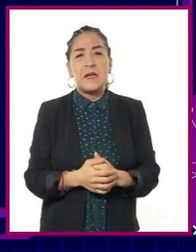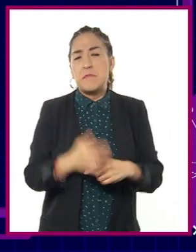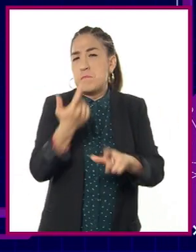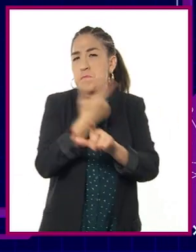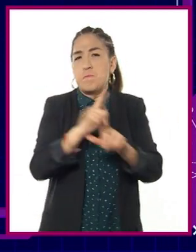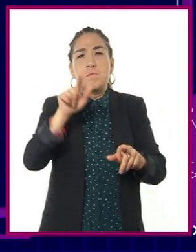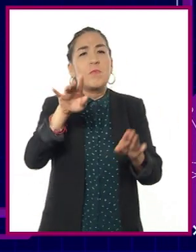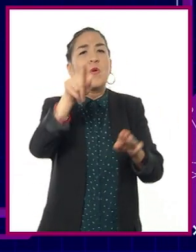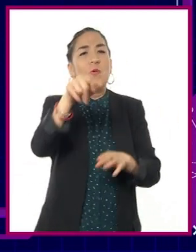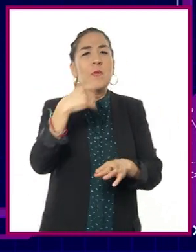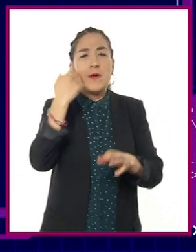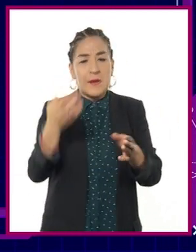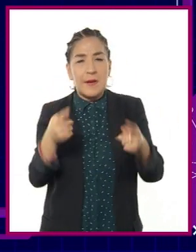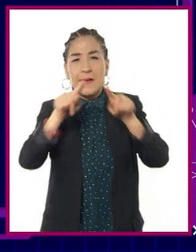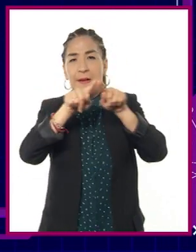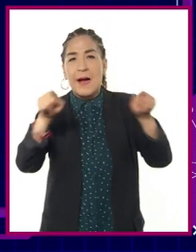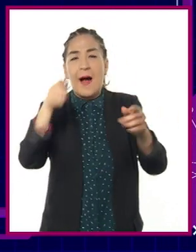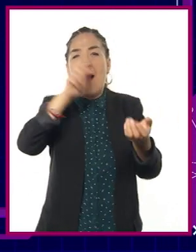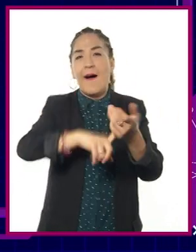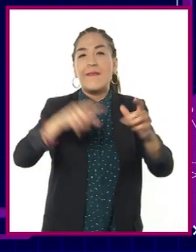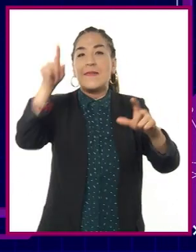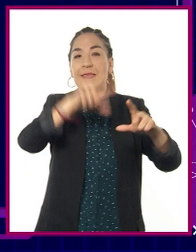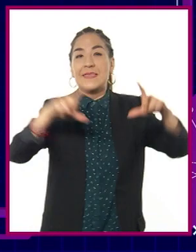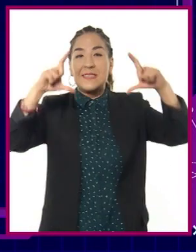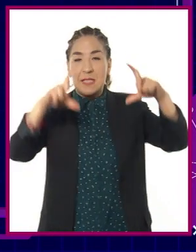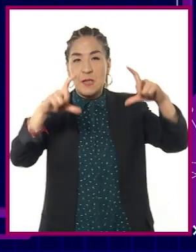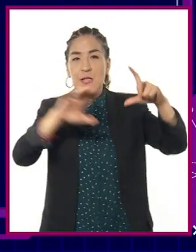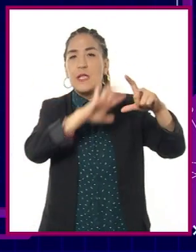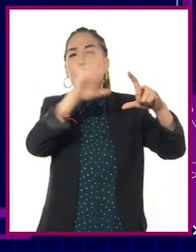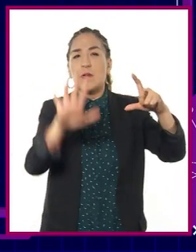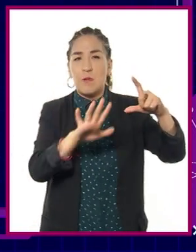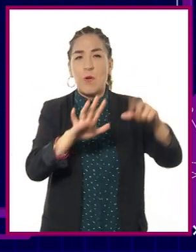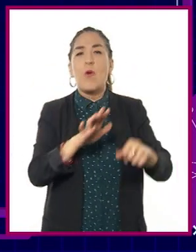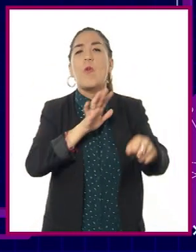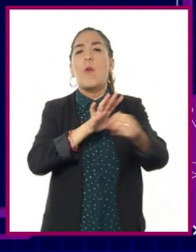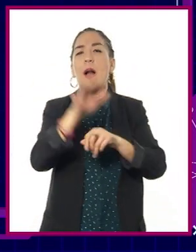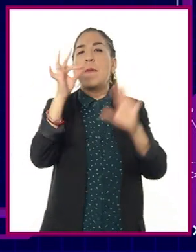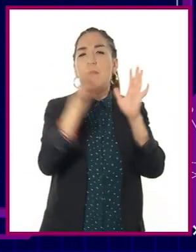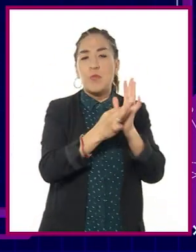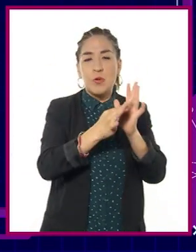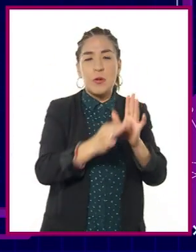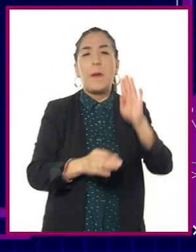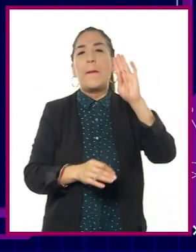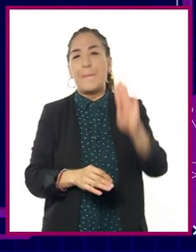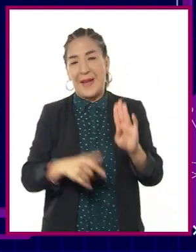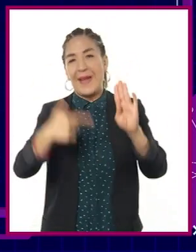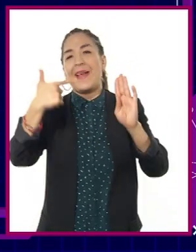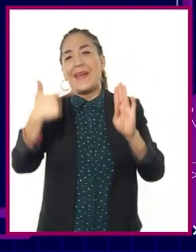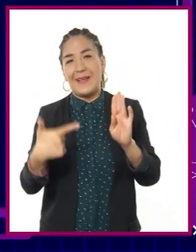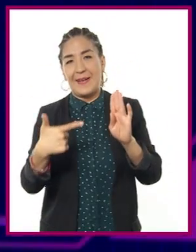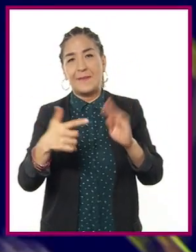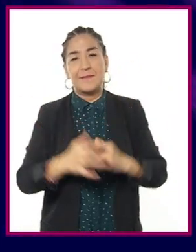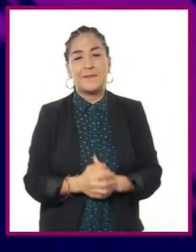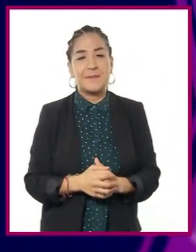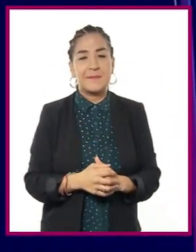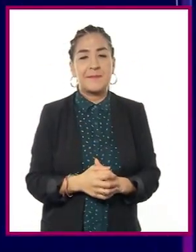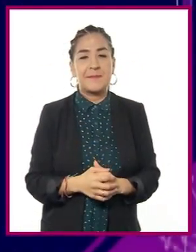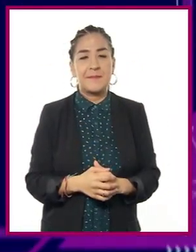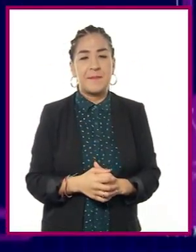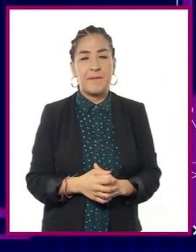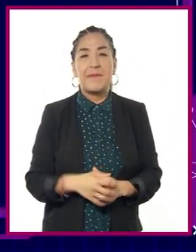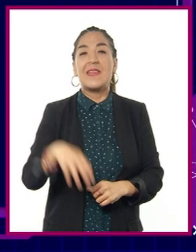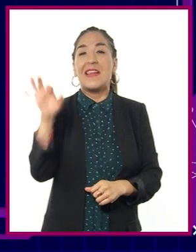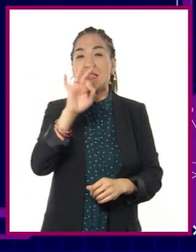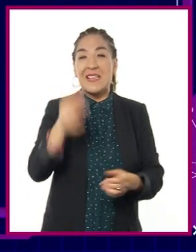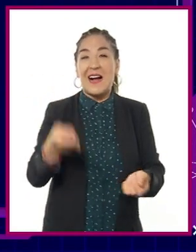cualesquiera de la circunferencia, en este caso los puntos B y G. Y si